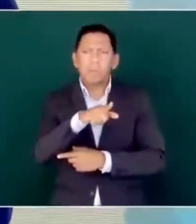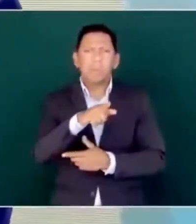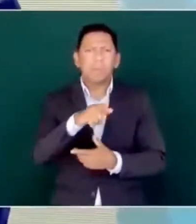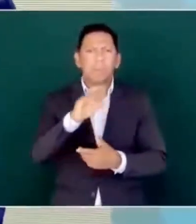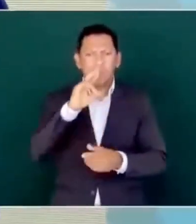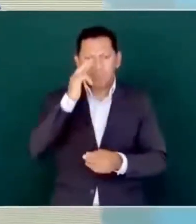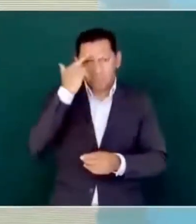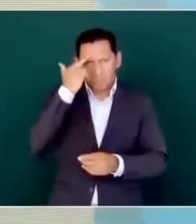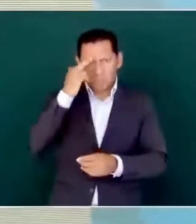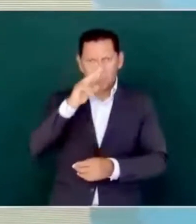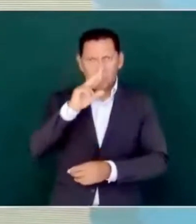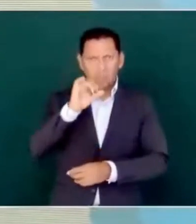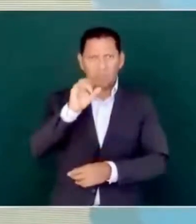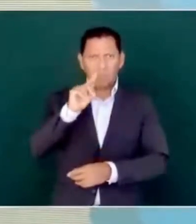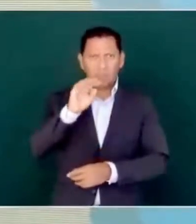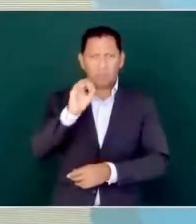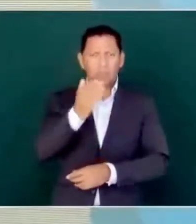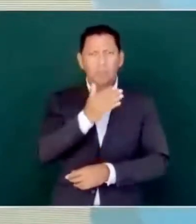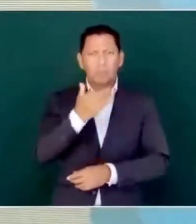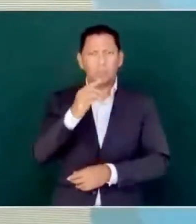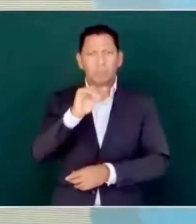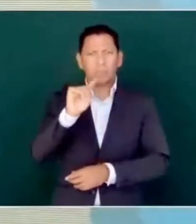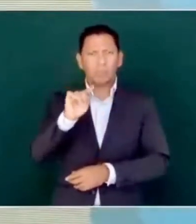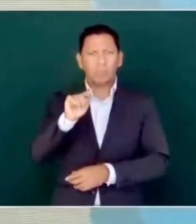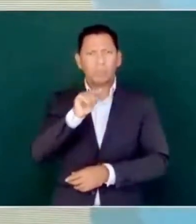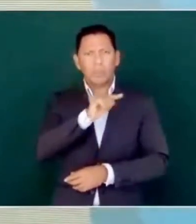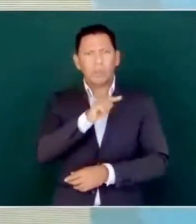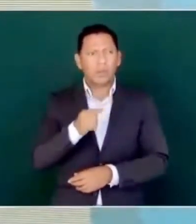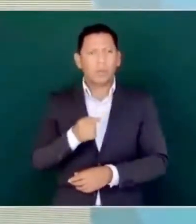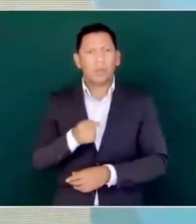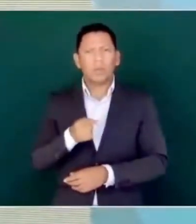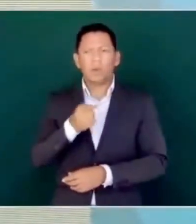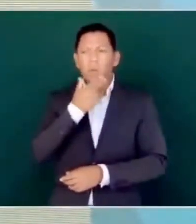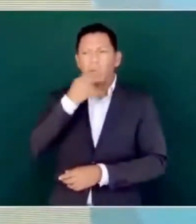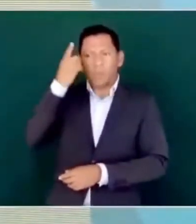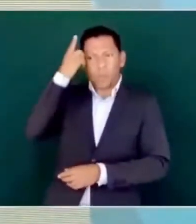Hernández, el banquero, detrás de él, y todos